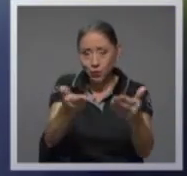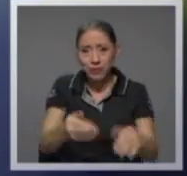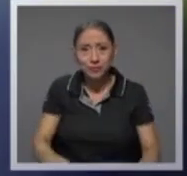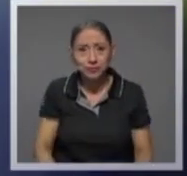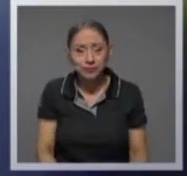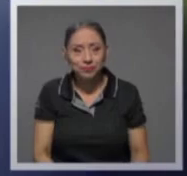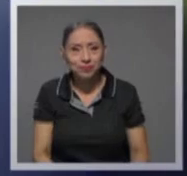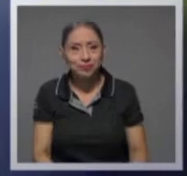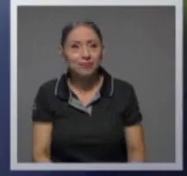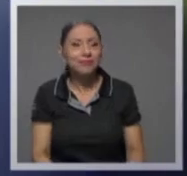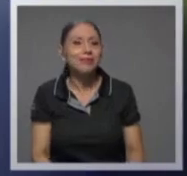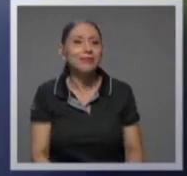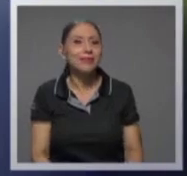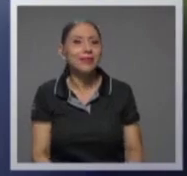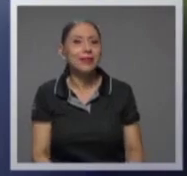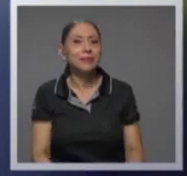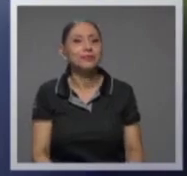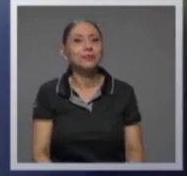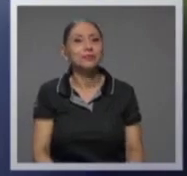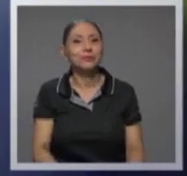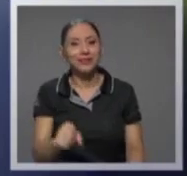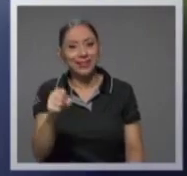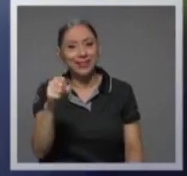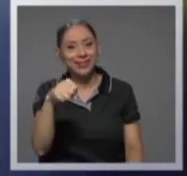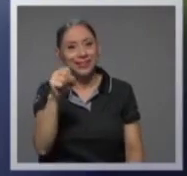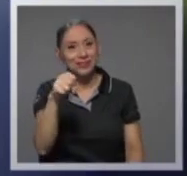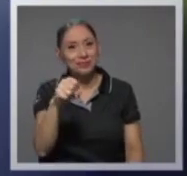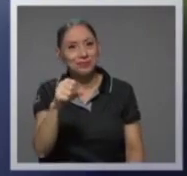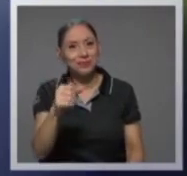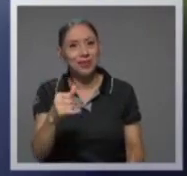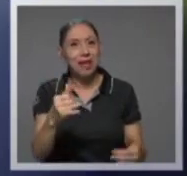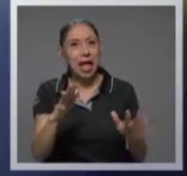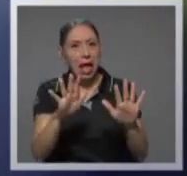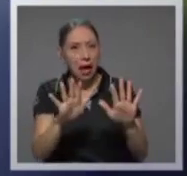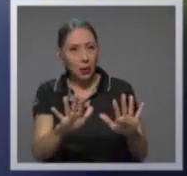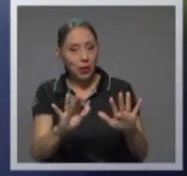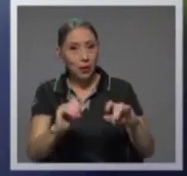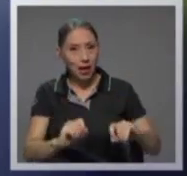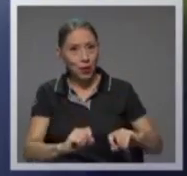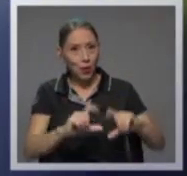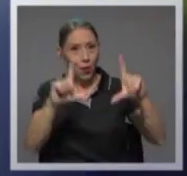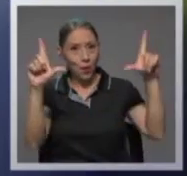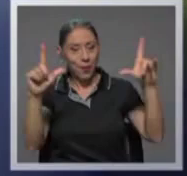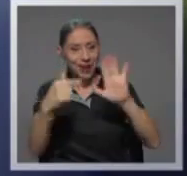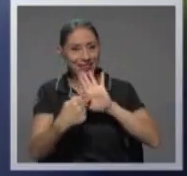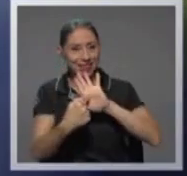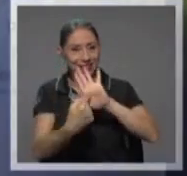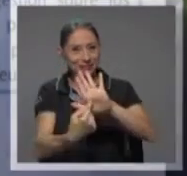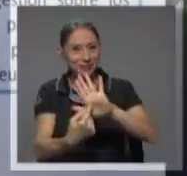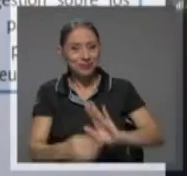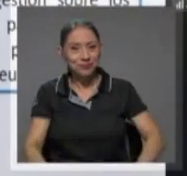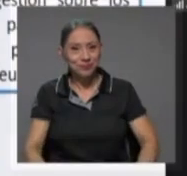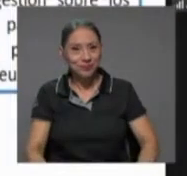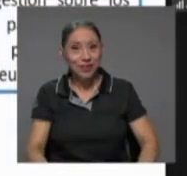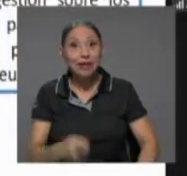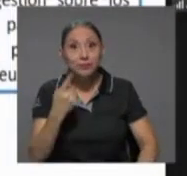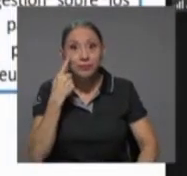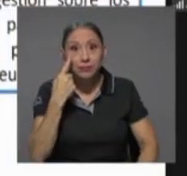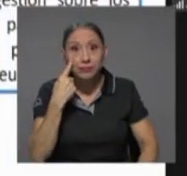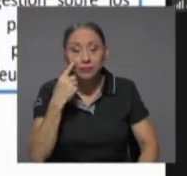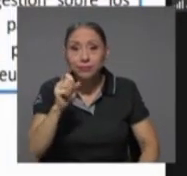Sí, entonces voy a compartir aquí. Efectivamente vemos que el servicio de la